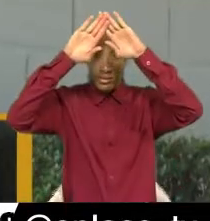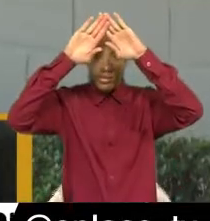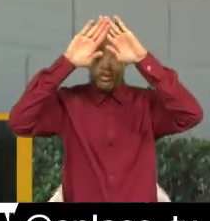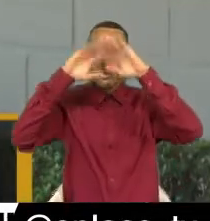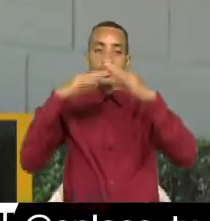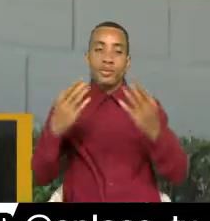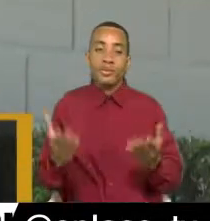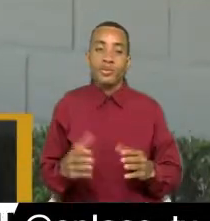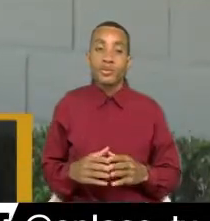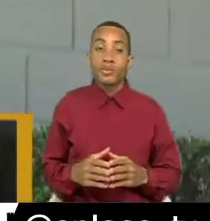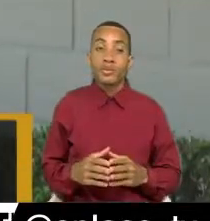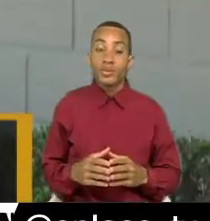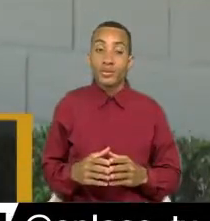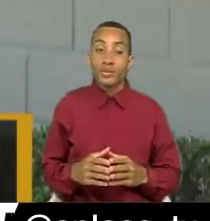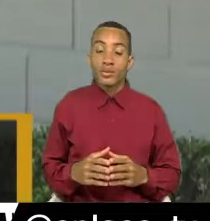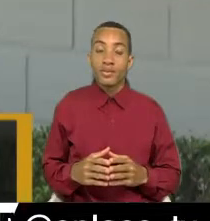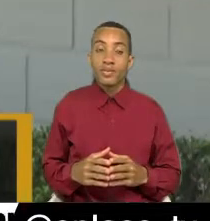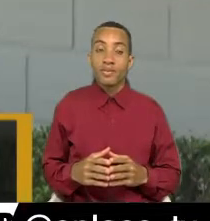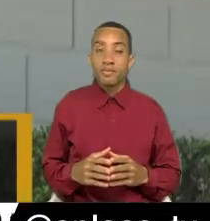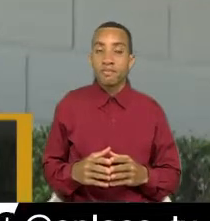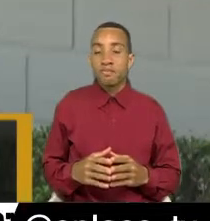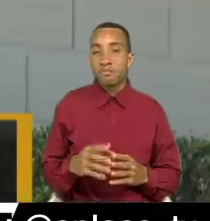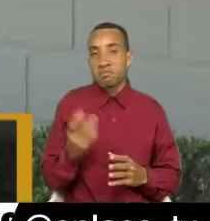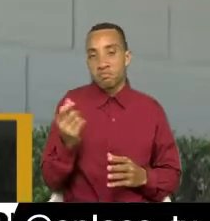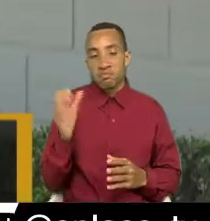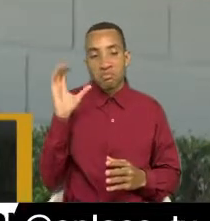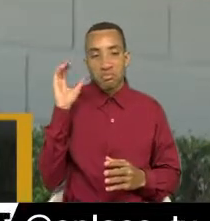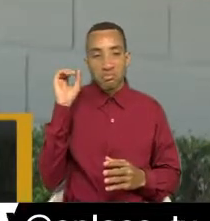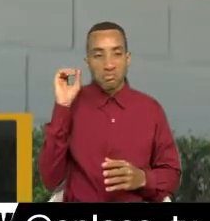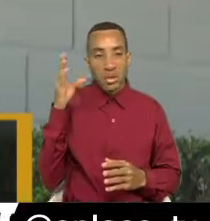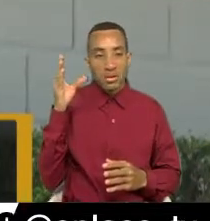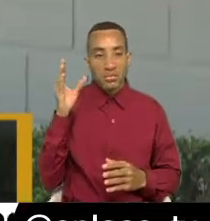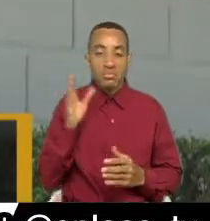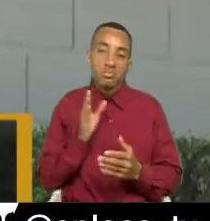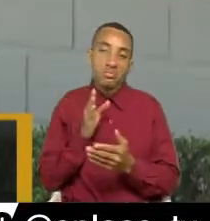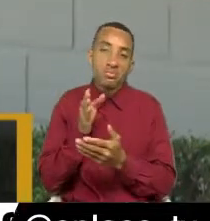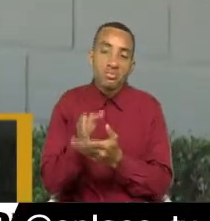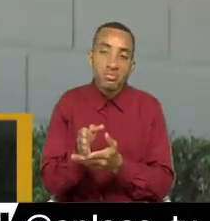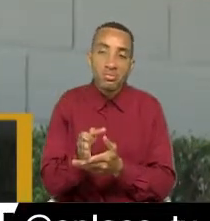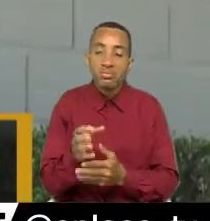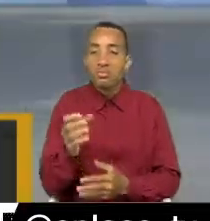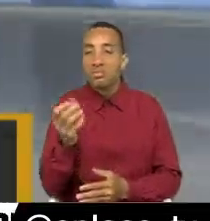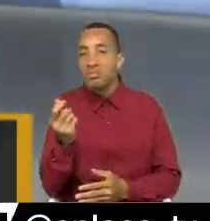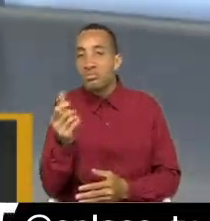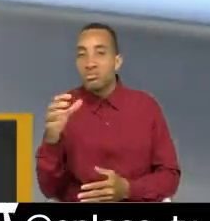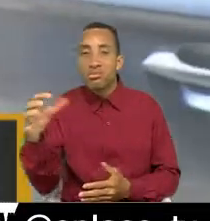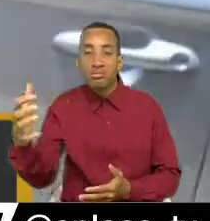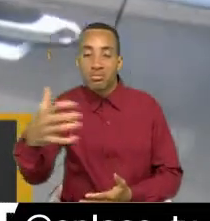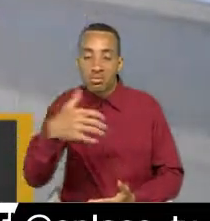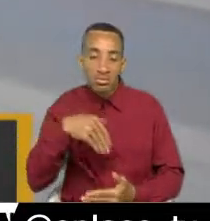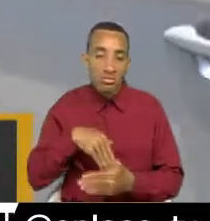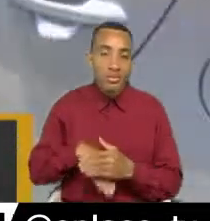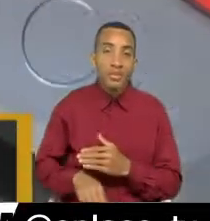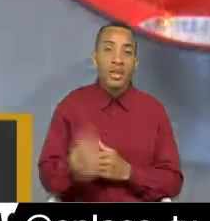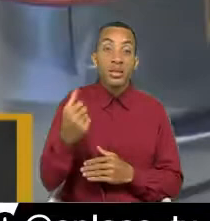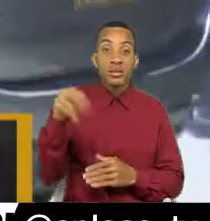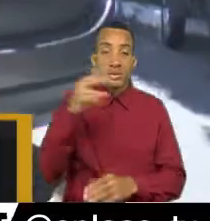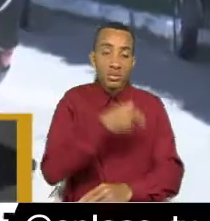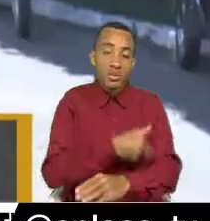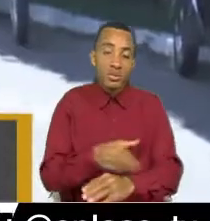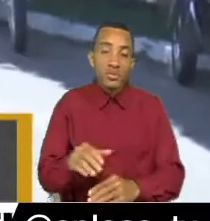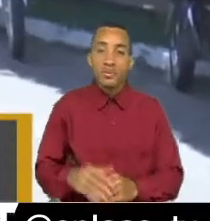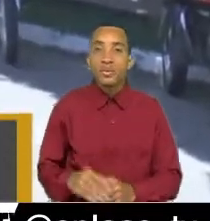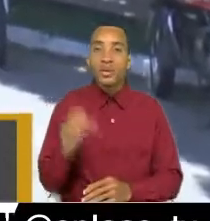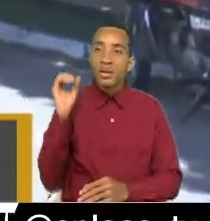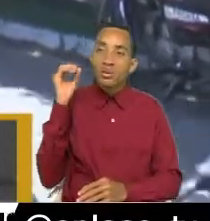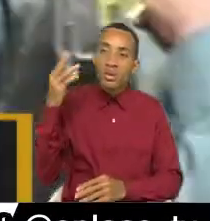cual sacó una suma de dinero del Banco Bancolombia. Y desafortunadamente